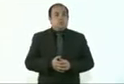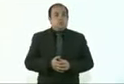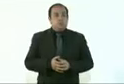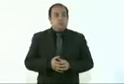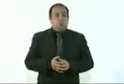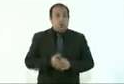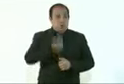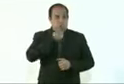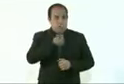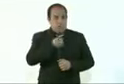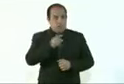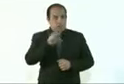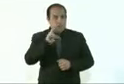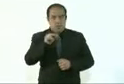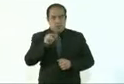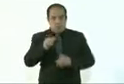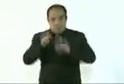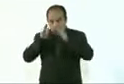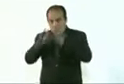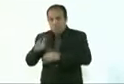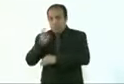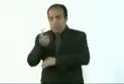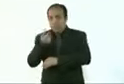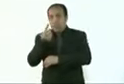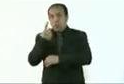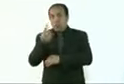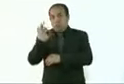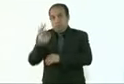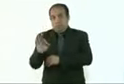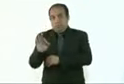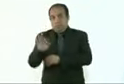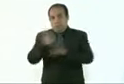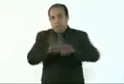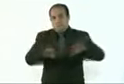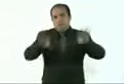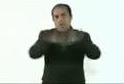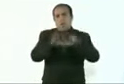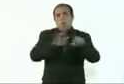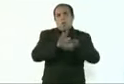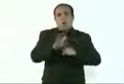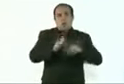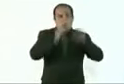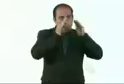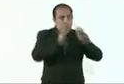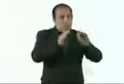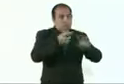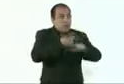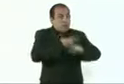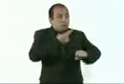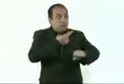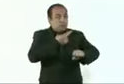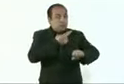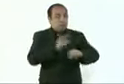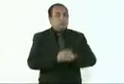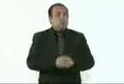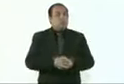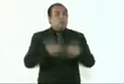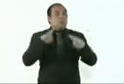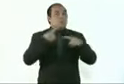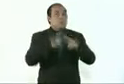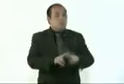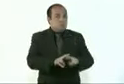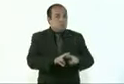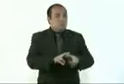es, no nos enfoquemos en eso. Yo creo que lo importante es enfocarnos en que la gran mayoría, la inmensa mayoría de los